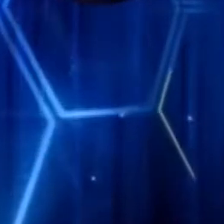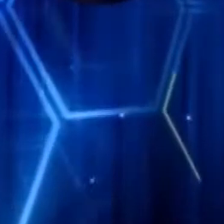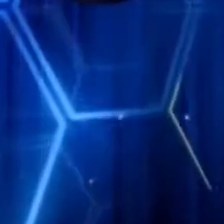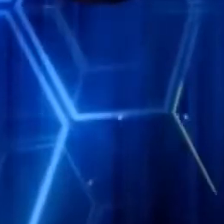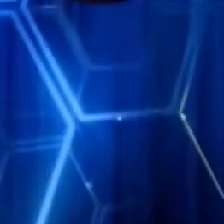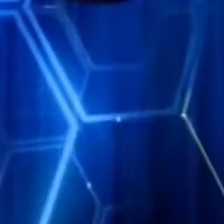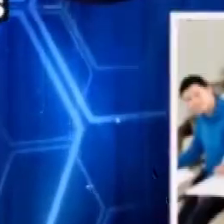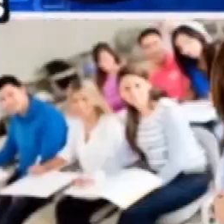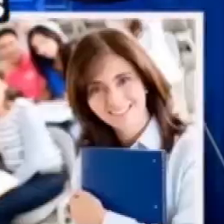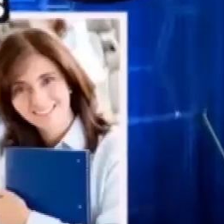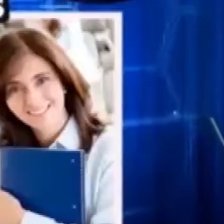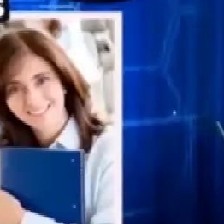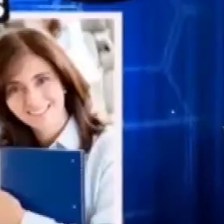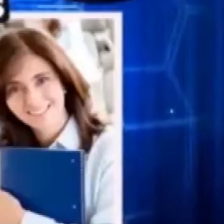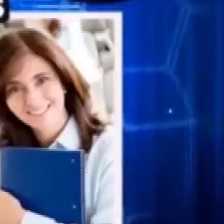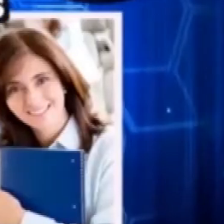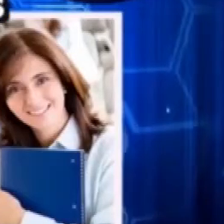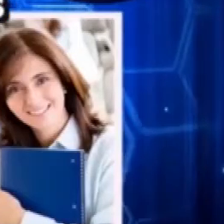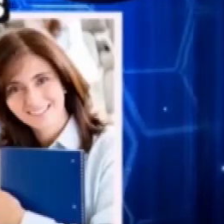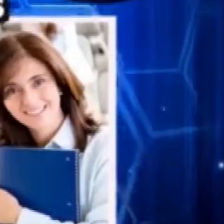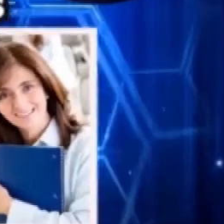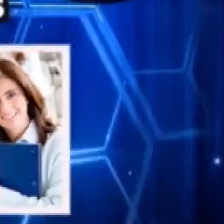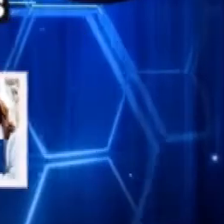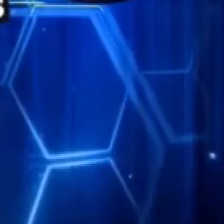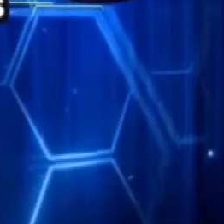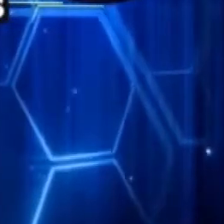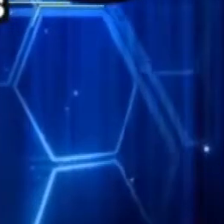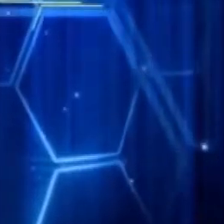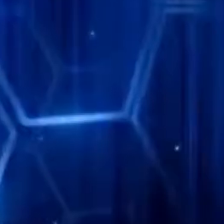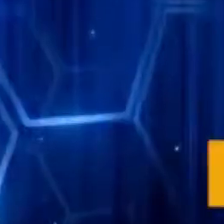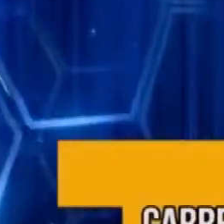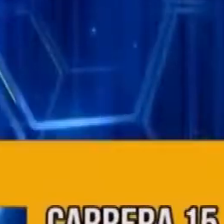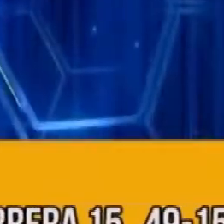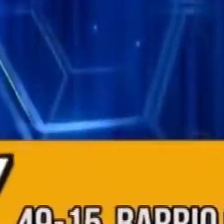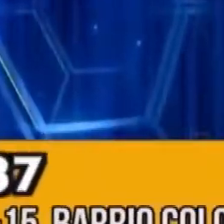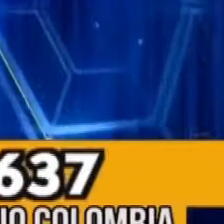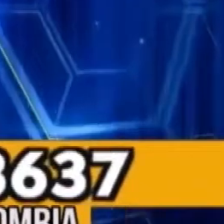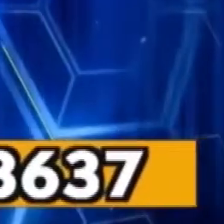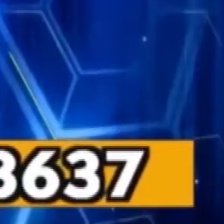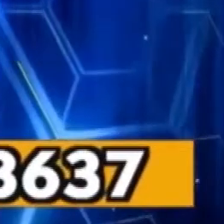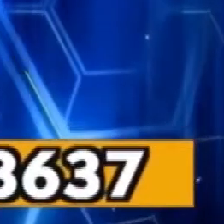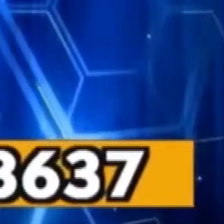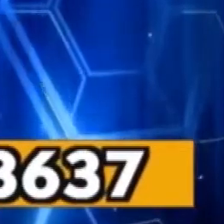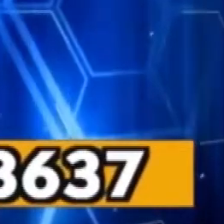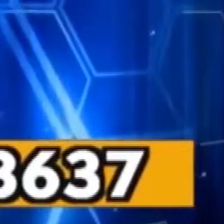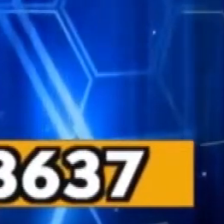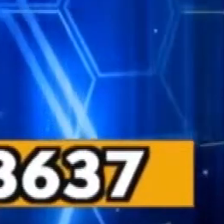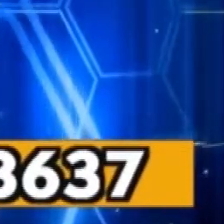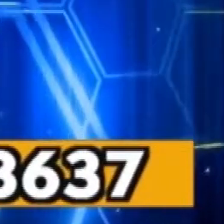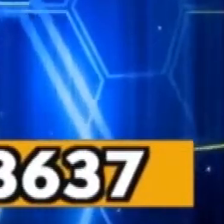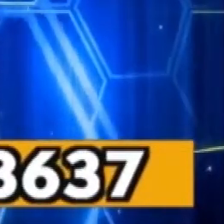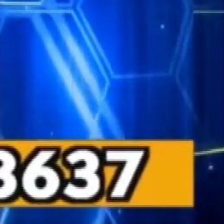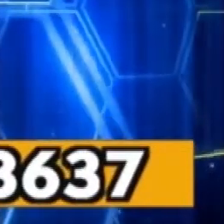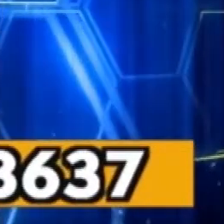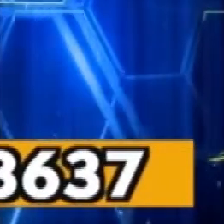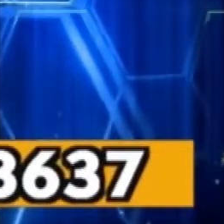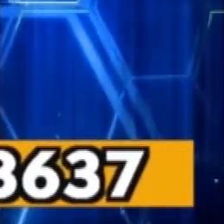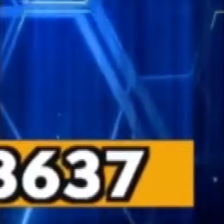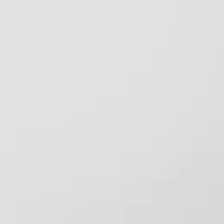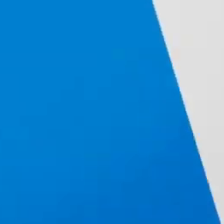trimestre de 2017. Llámenos o visítenos. En Sistemas Interactivos, usted sí aprende sistemas.